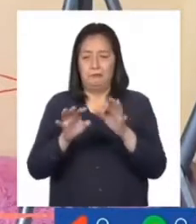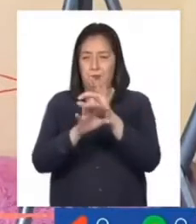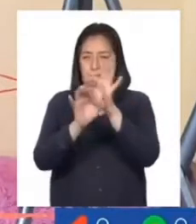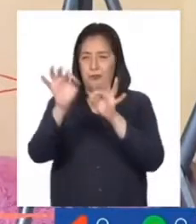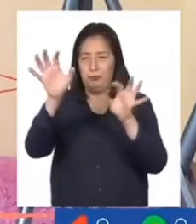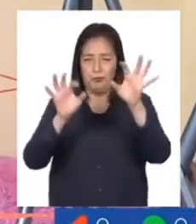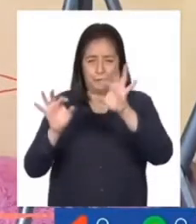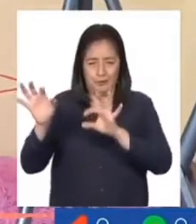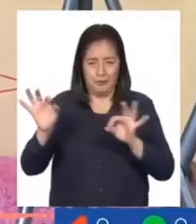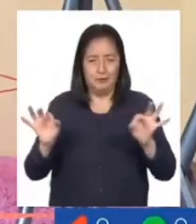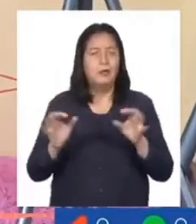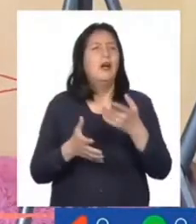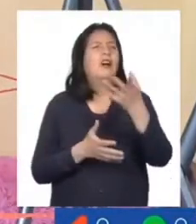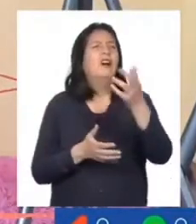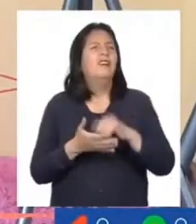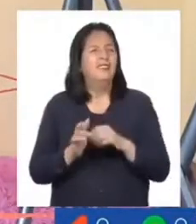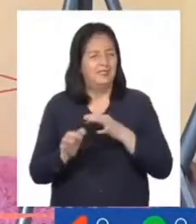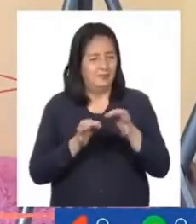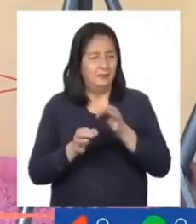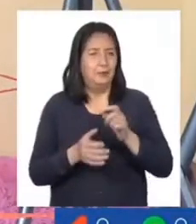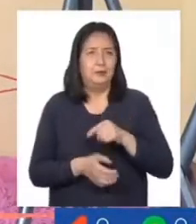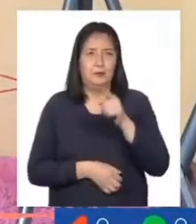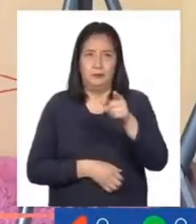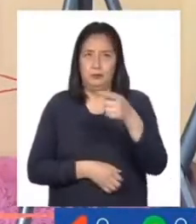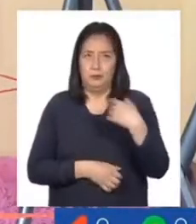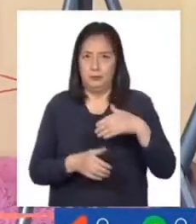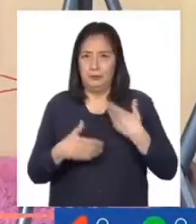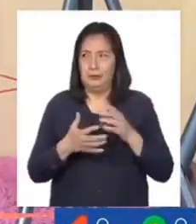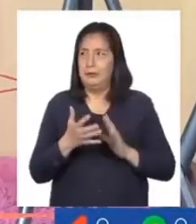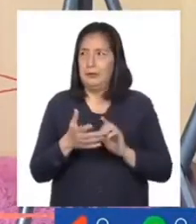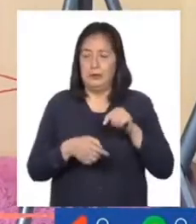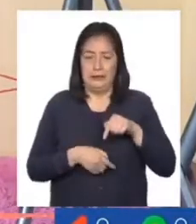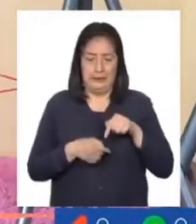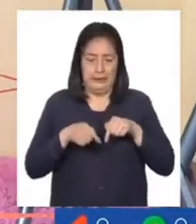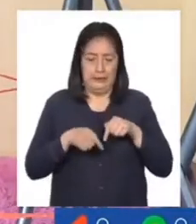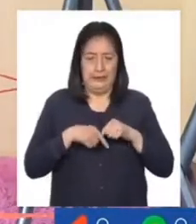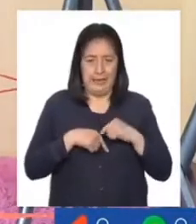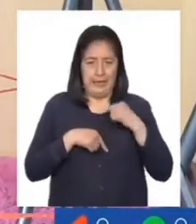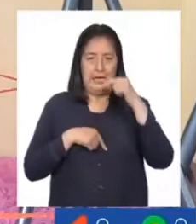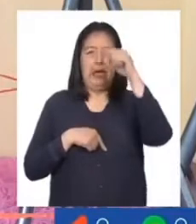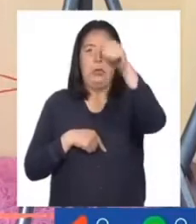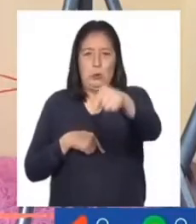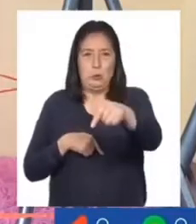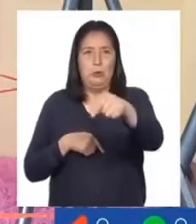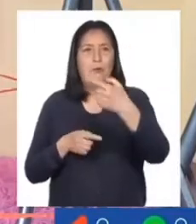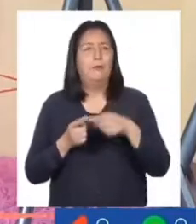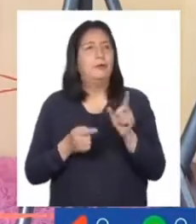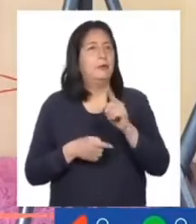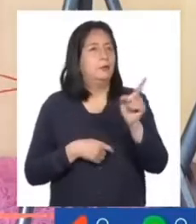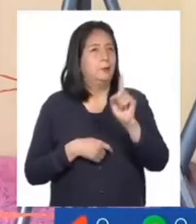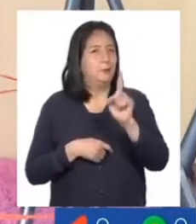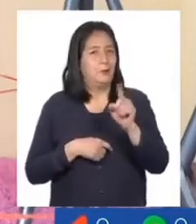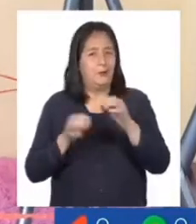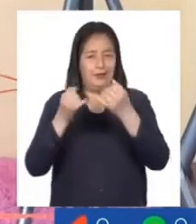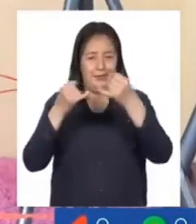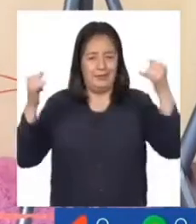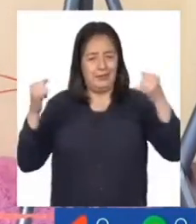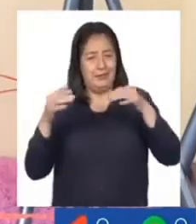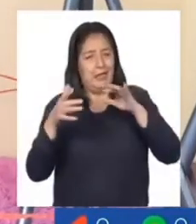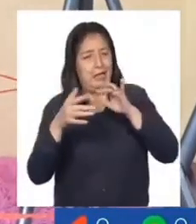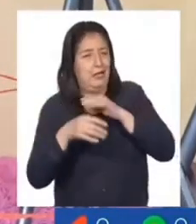les explicaré en qué consiste. Tienen que lograr pasar hacia el otro extremo, pero sin tocar la